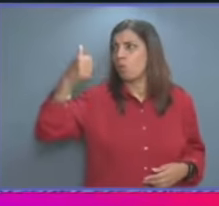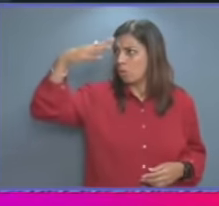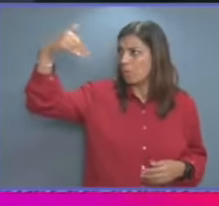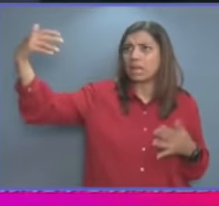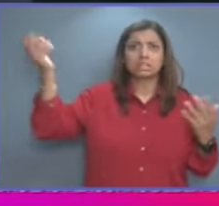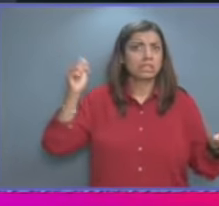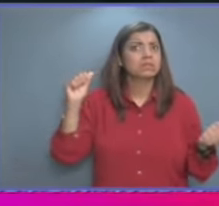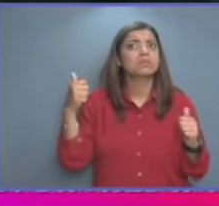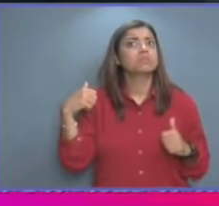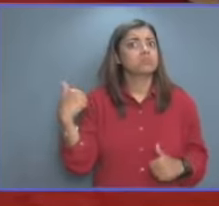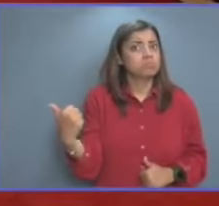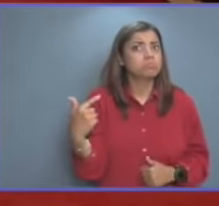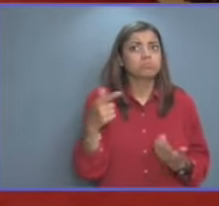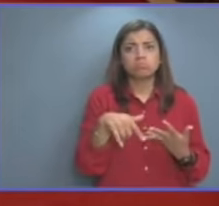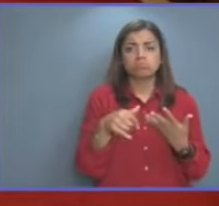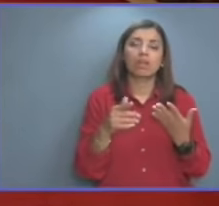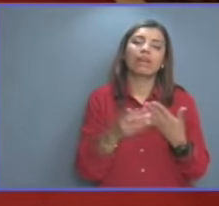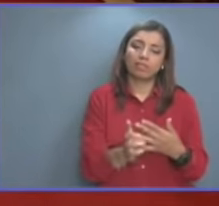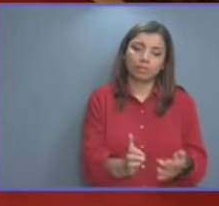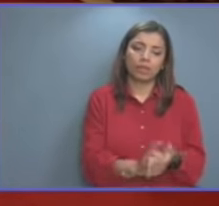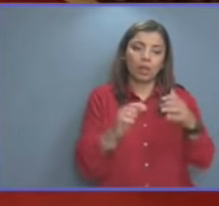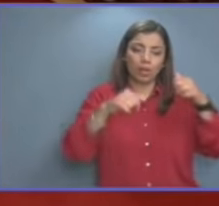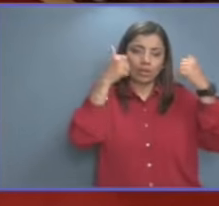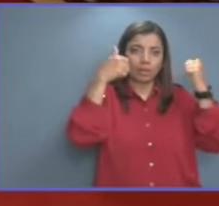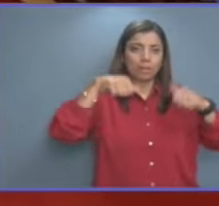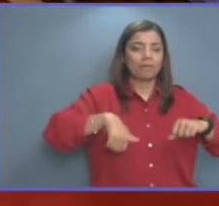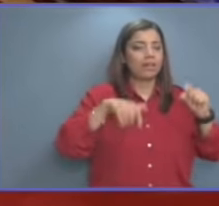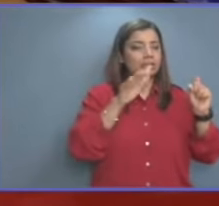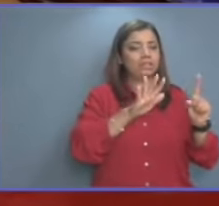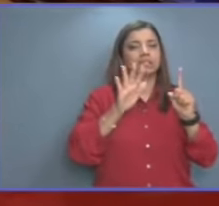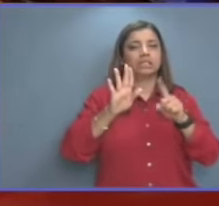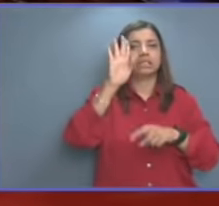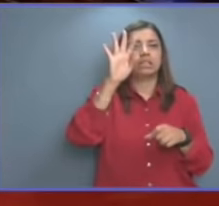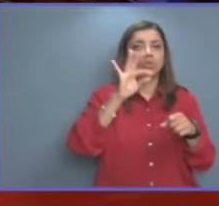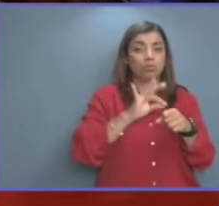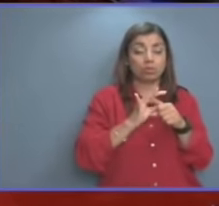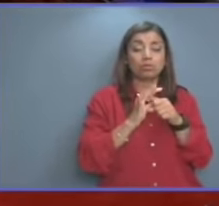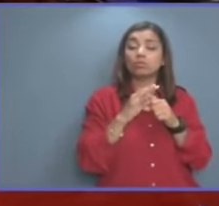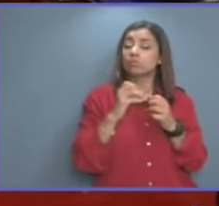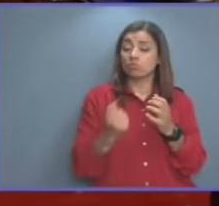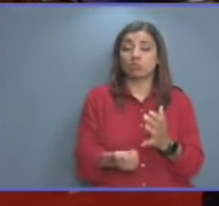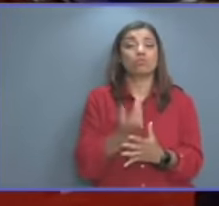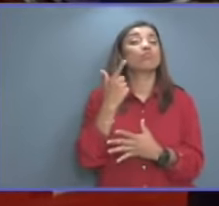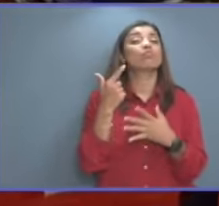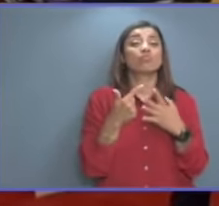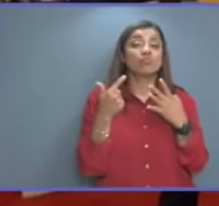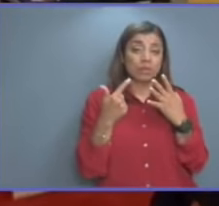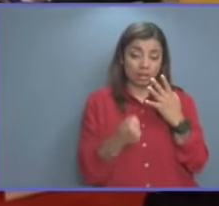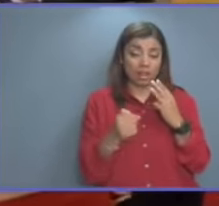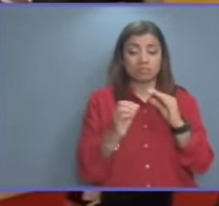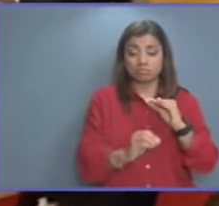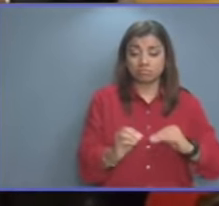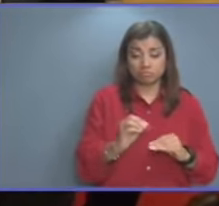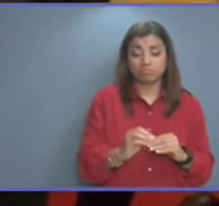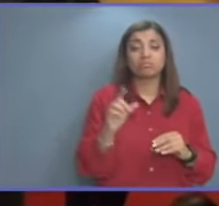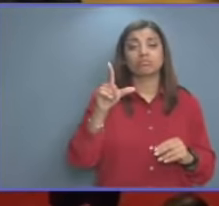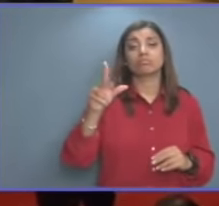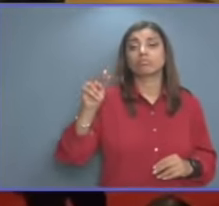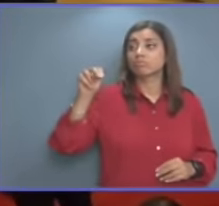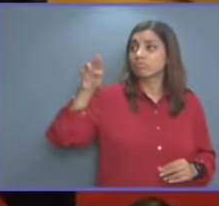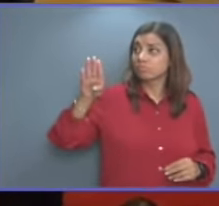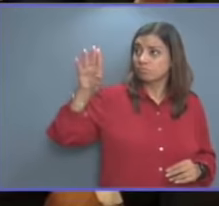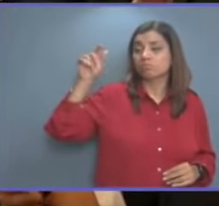los juegos de la lotería los diputados aprobaron con 63 votos de una nueva ley orgánica de la mencionada